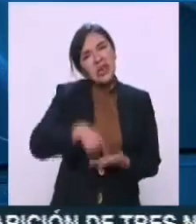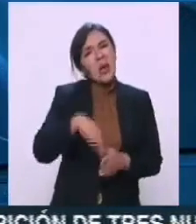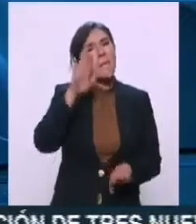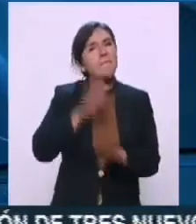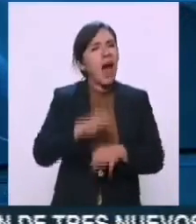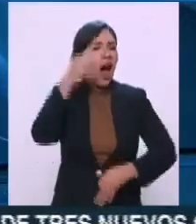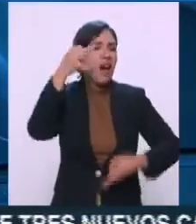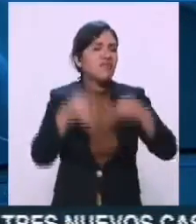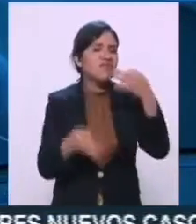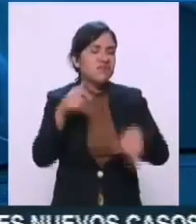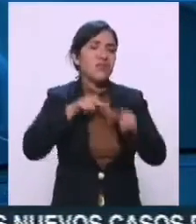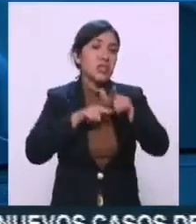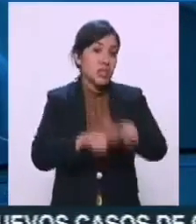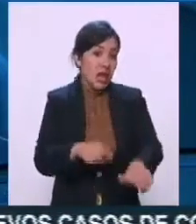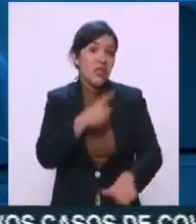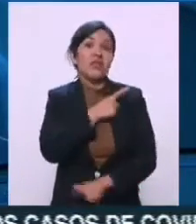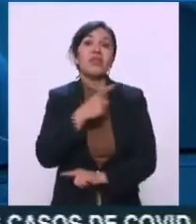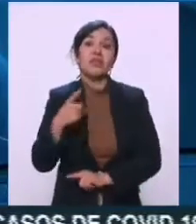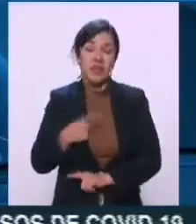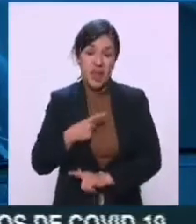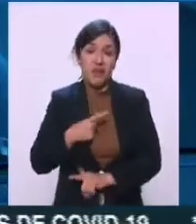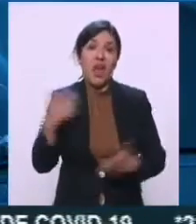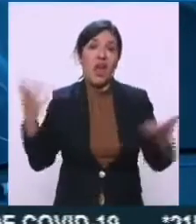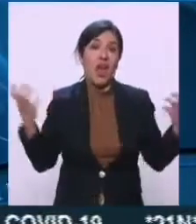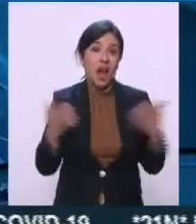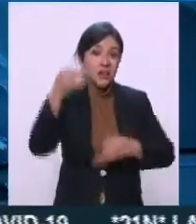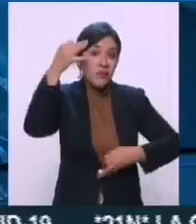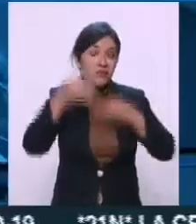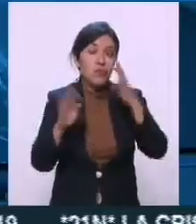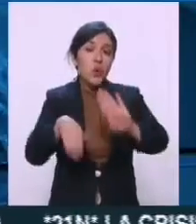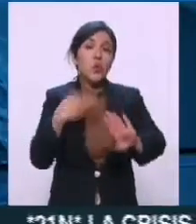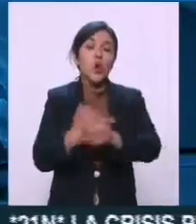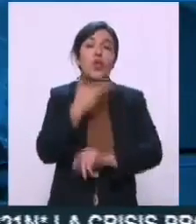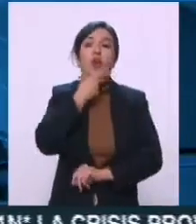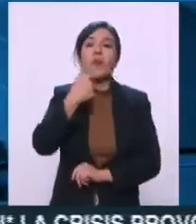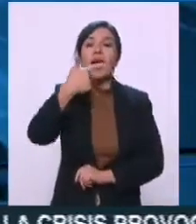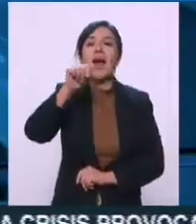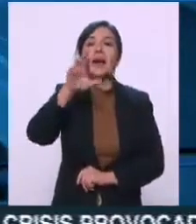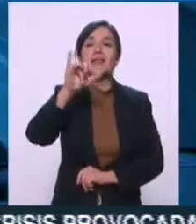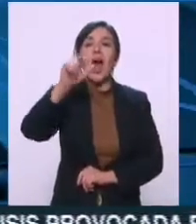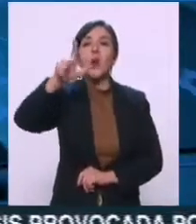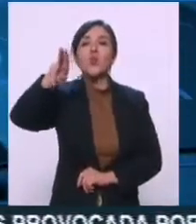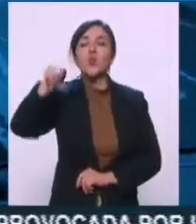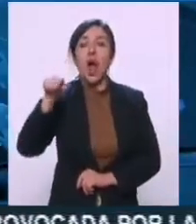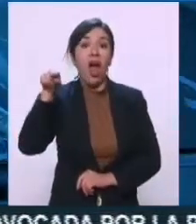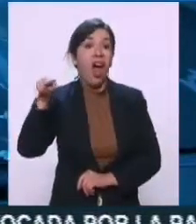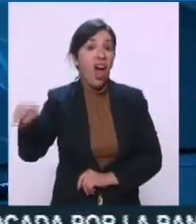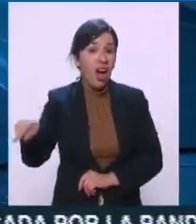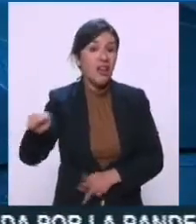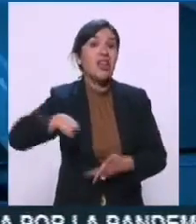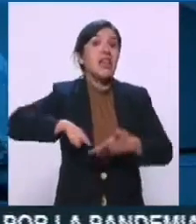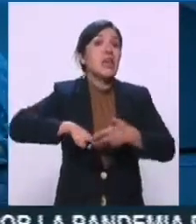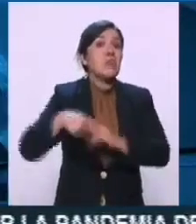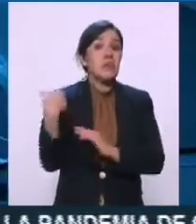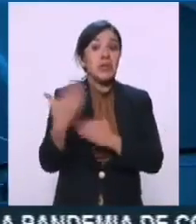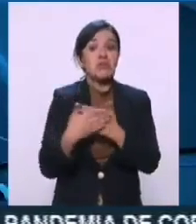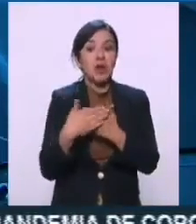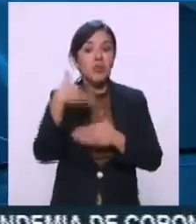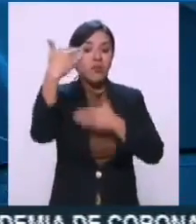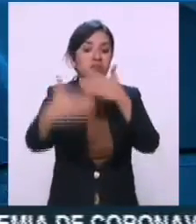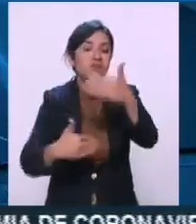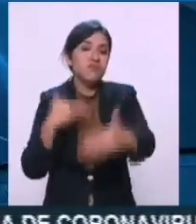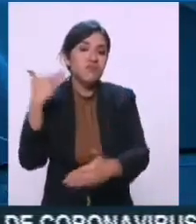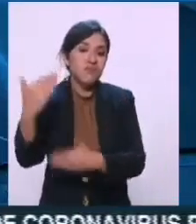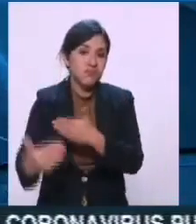proceso jurídico, todo el juicio que se realizará en contra de García Luna, que estará por iniciarse algunas